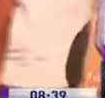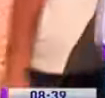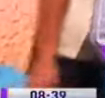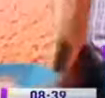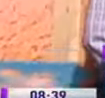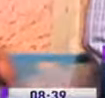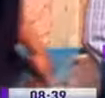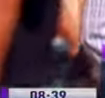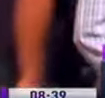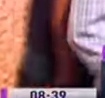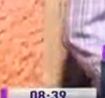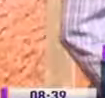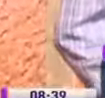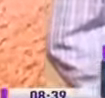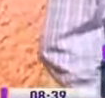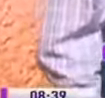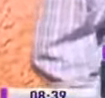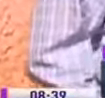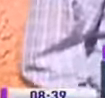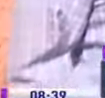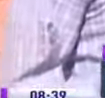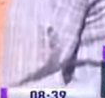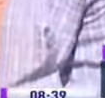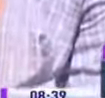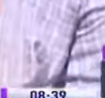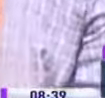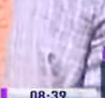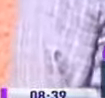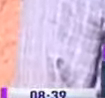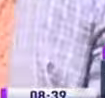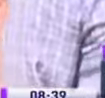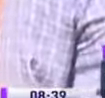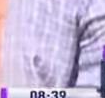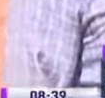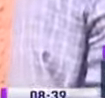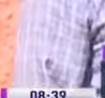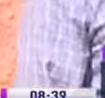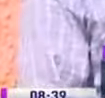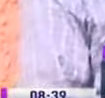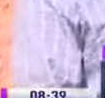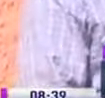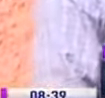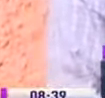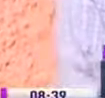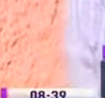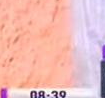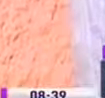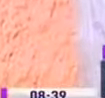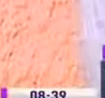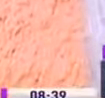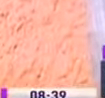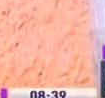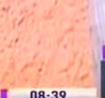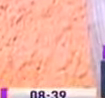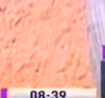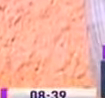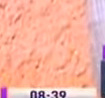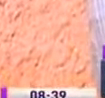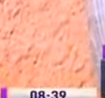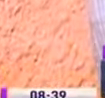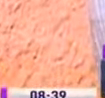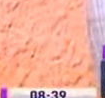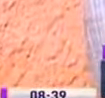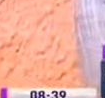aplicando al baño nomás. Ah, solo va. Sí, solo al hacer el uno. Es una paradita de pit. Sí, nada más. ¿Ah? Pero no es de pit, sino de pis.